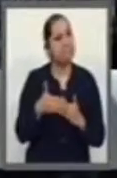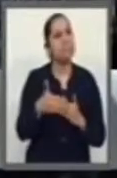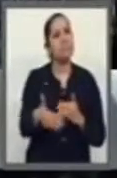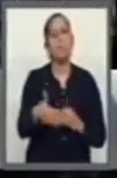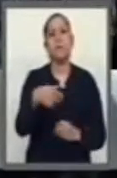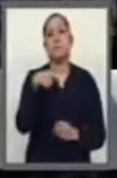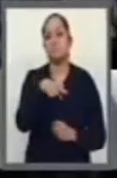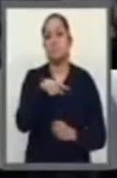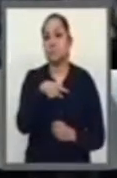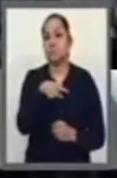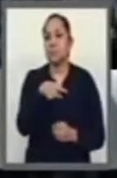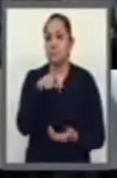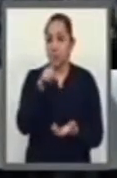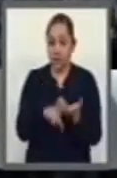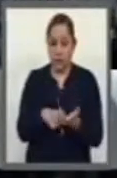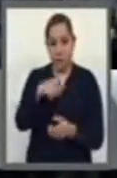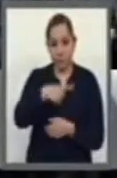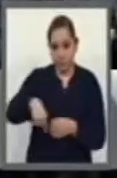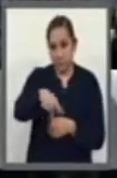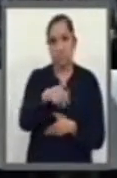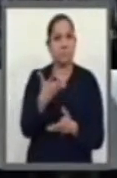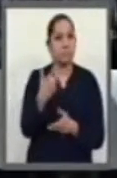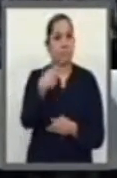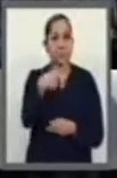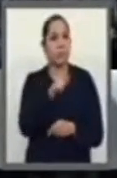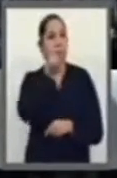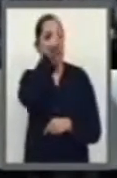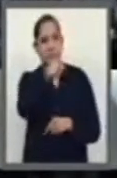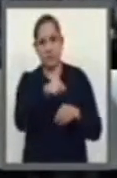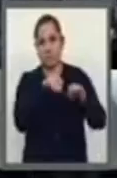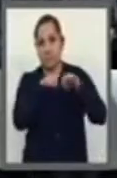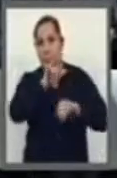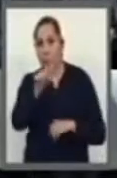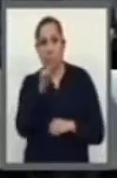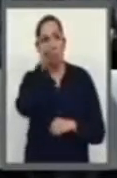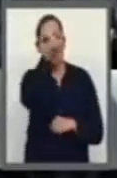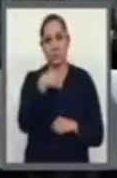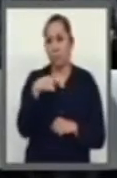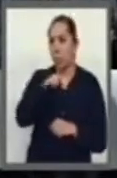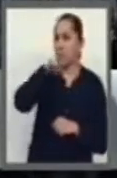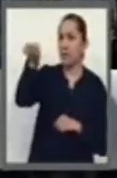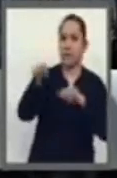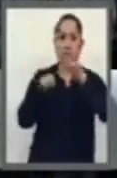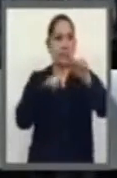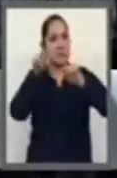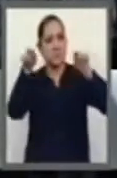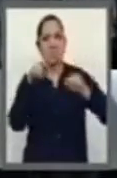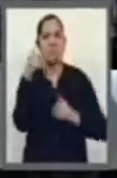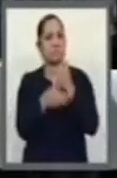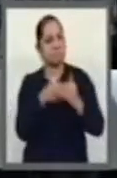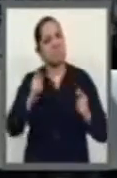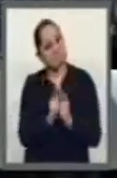que nos sigamos encontrando cada quien en sus respectivas trincheras, en sus